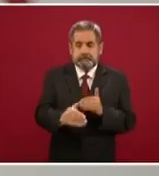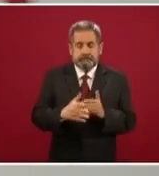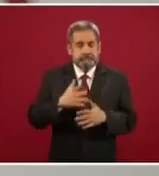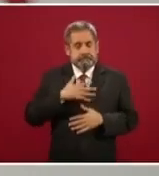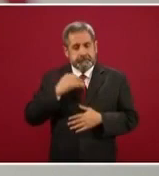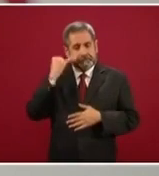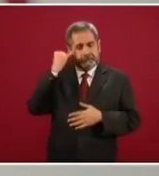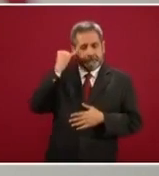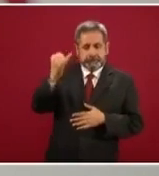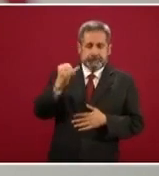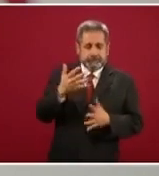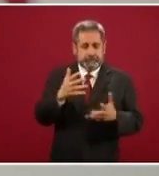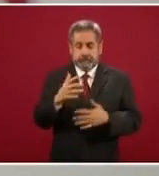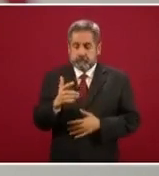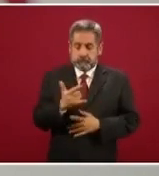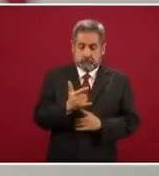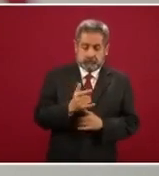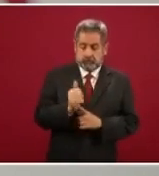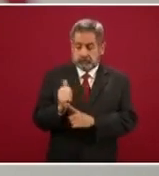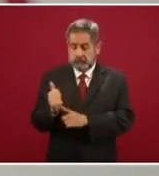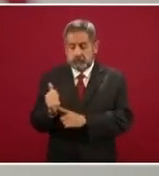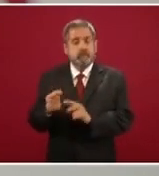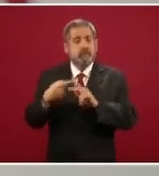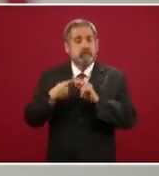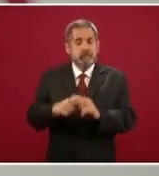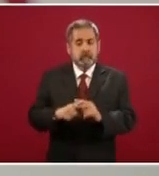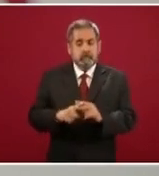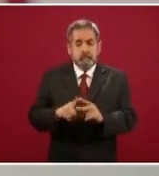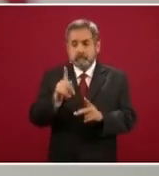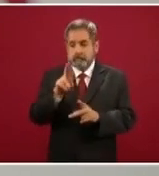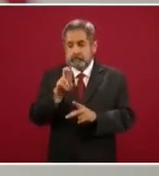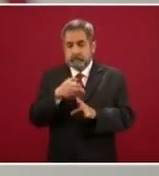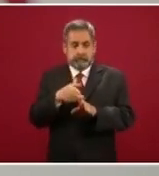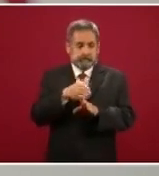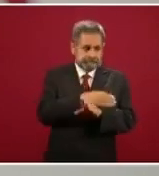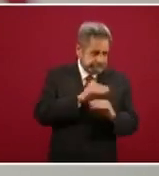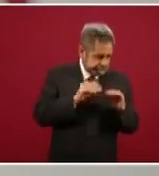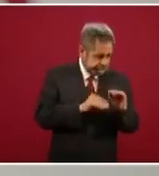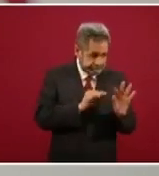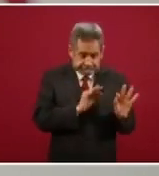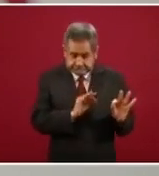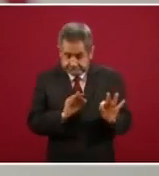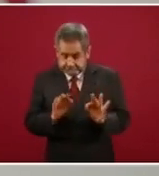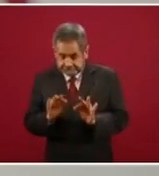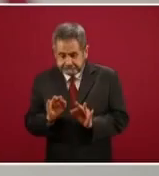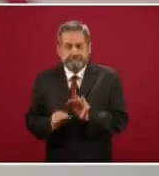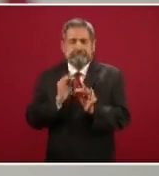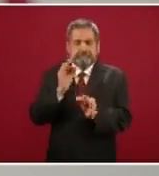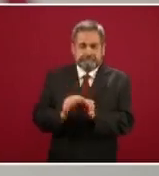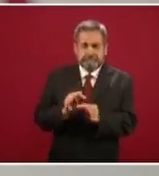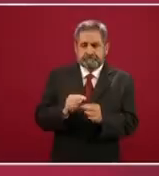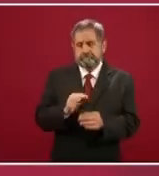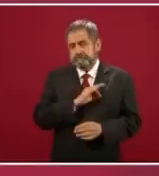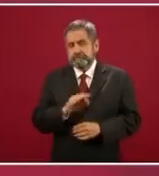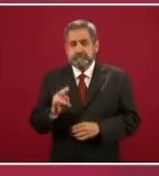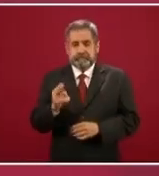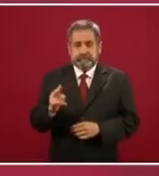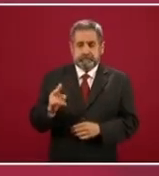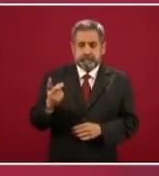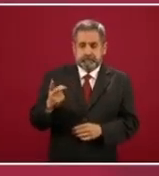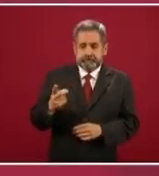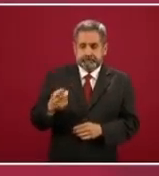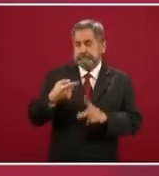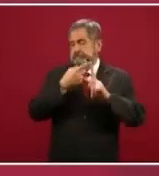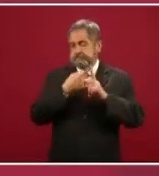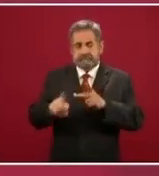idea es que entre julio y agosto arranquemos los preoperativos y con esto podamos nosotros más o menos como por noviembre, diciembre